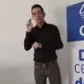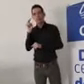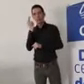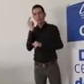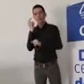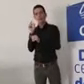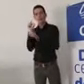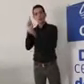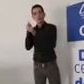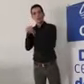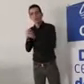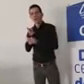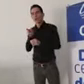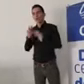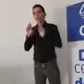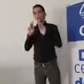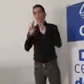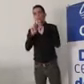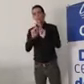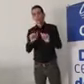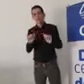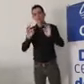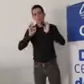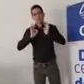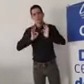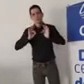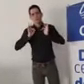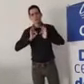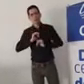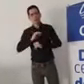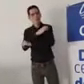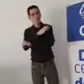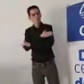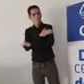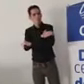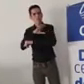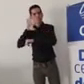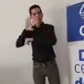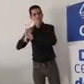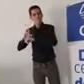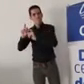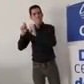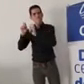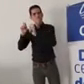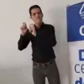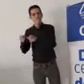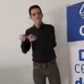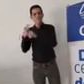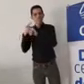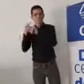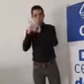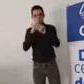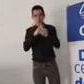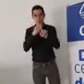empoderamiento ciudadano, es fundamental para la democracia del siglo XXI, que necesita jóvenes empoderados para el